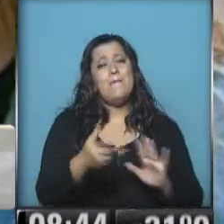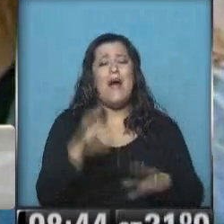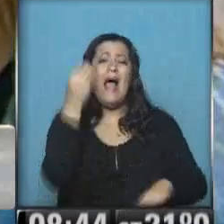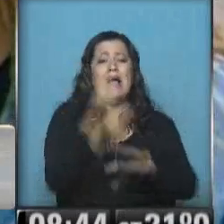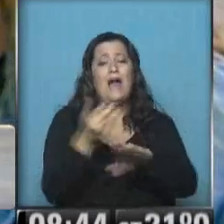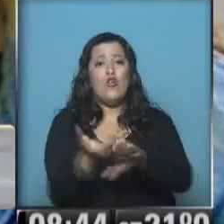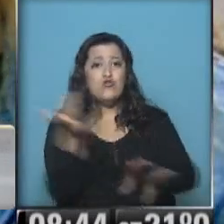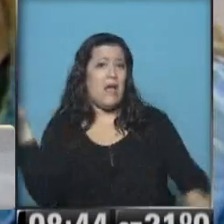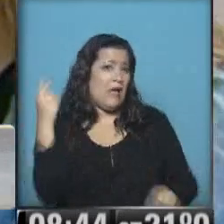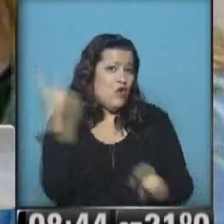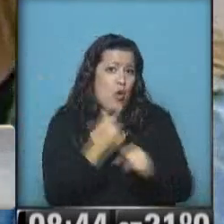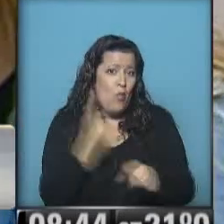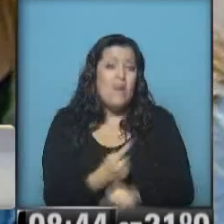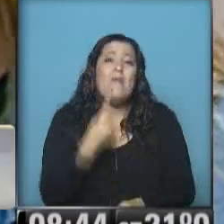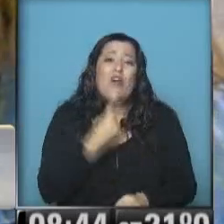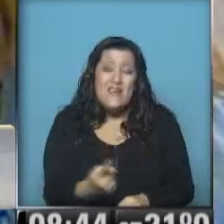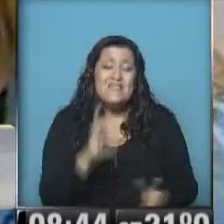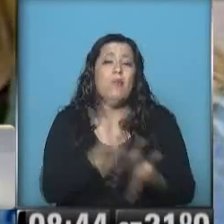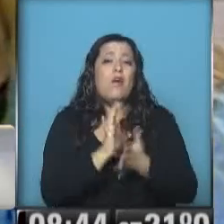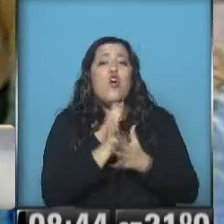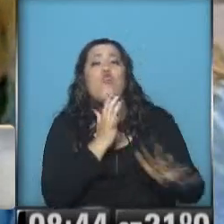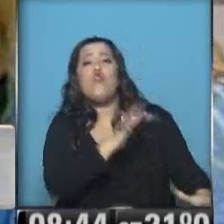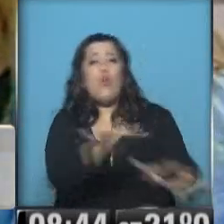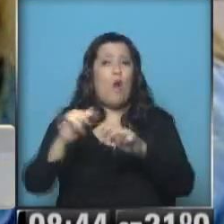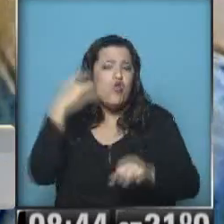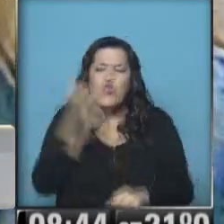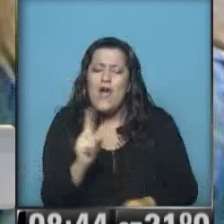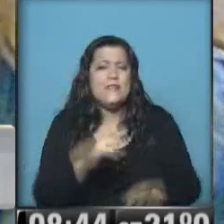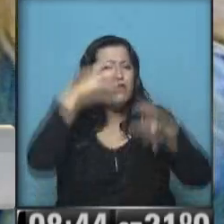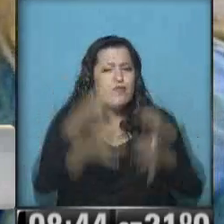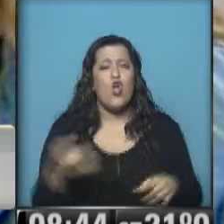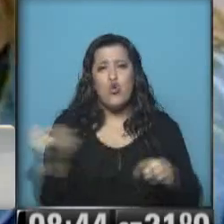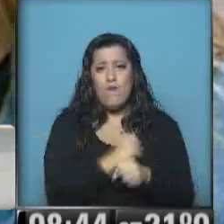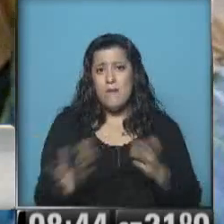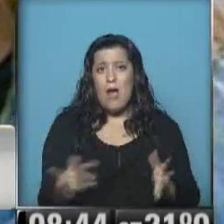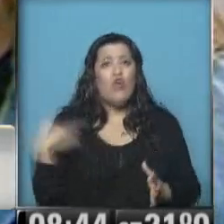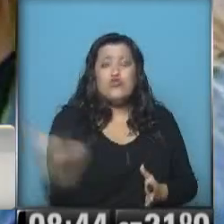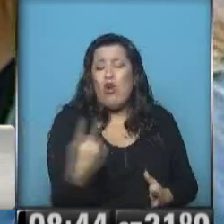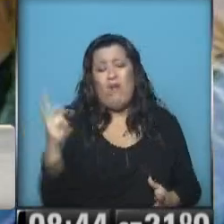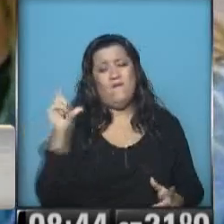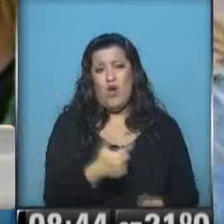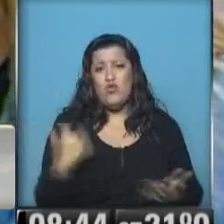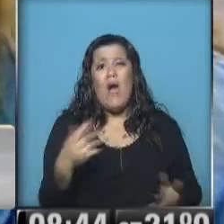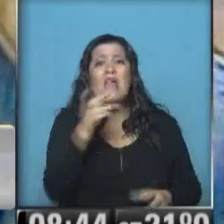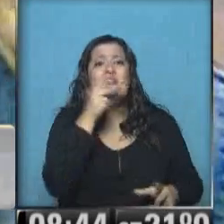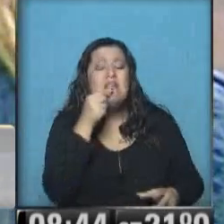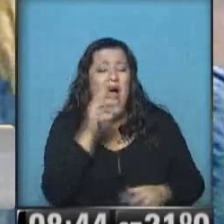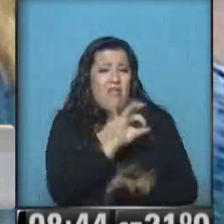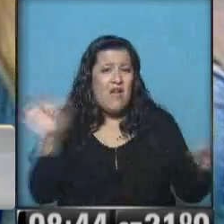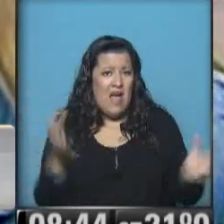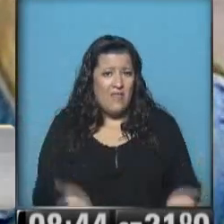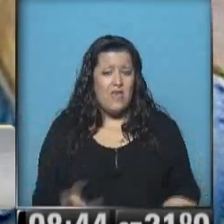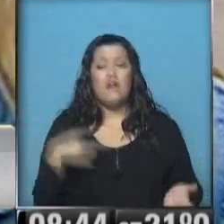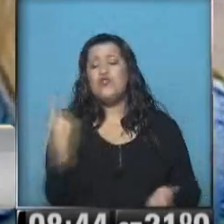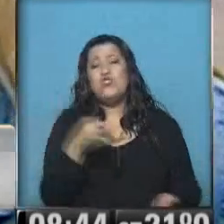porque supuestamente eran todas sus posiciones y bueno y como te digo estamos todos indignados nadie hace nada y estamos bueno